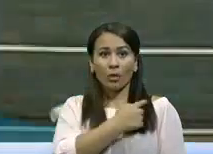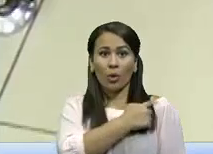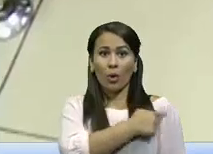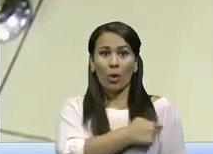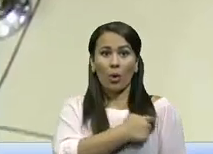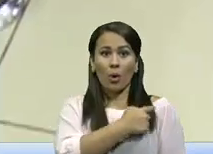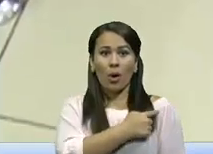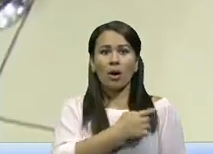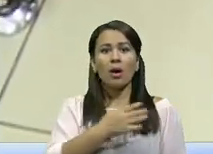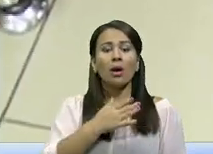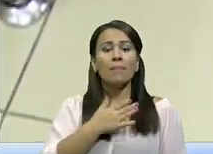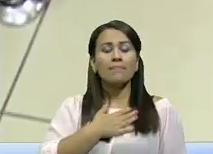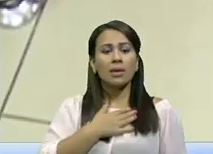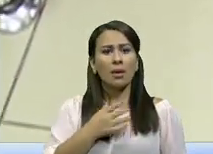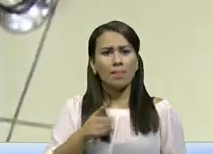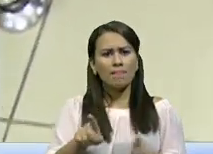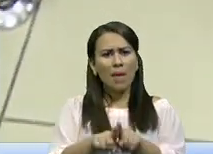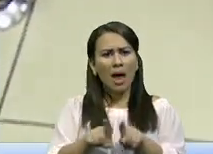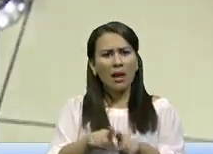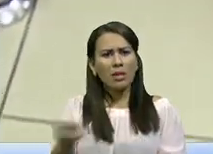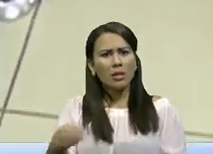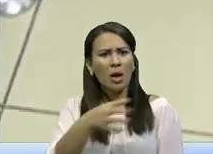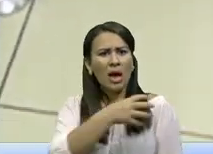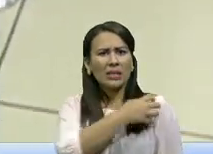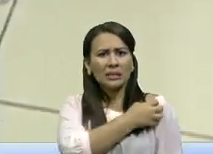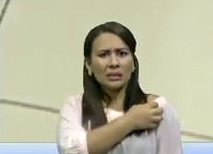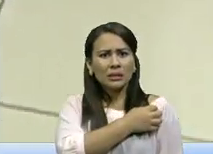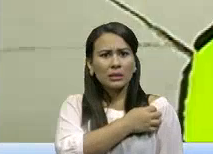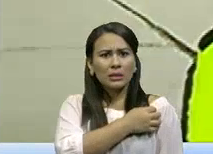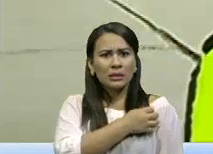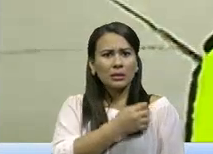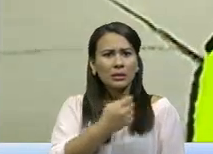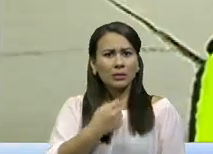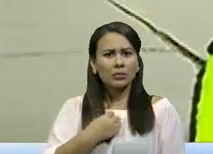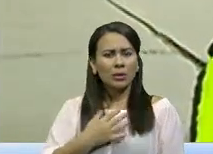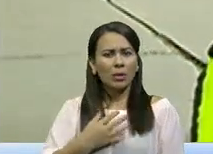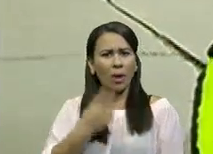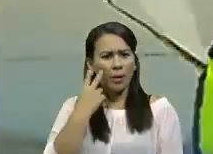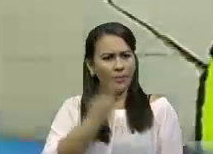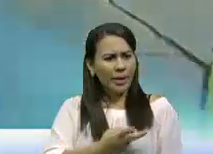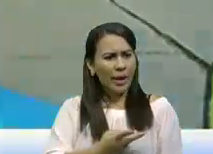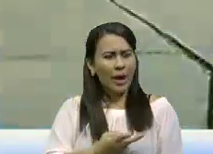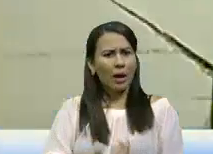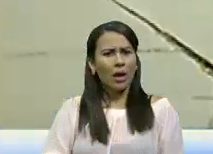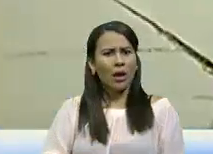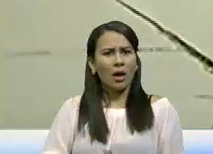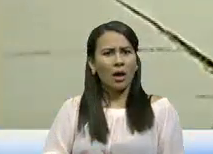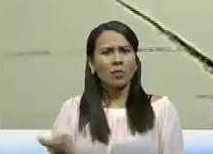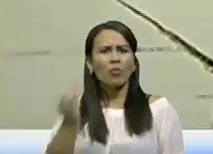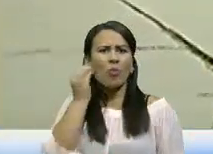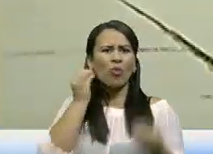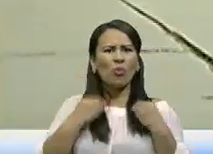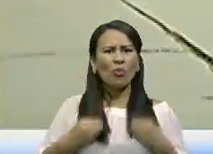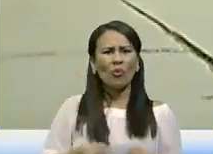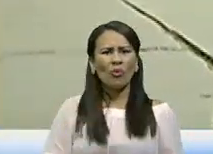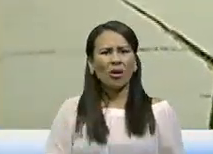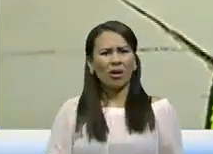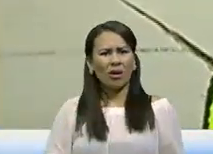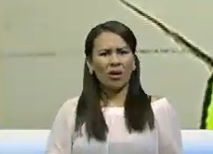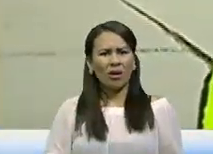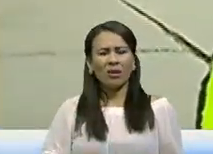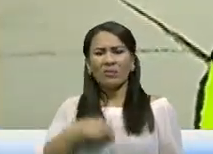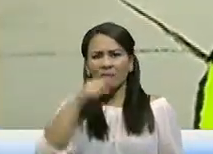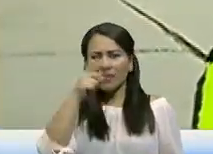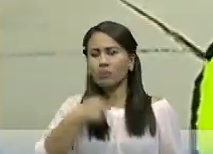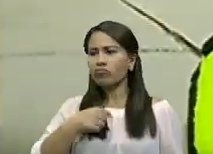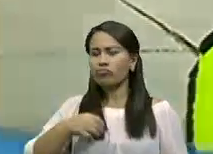mi marido se lo hizo. Entonces por eso estoy tomando cartas sobre el asunto. Se realizó un operativo inmediatamente con las unidades, las